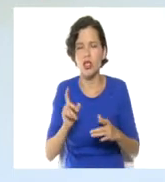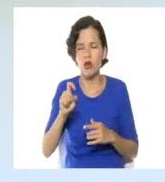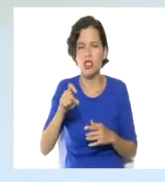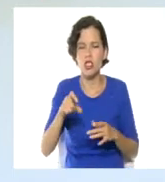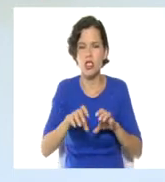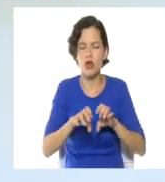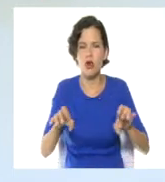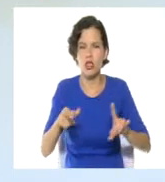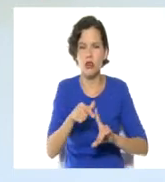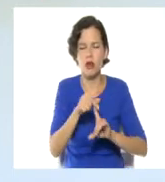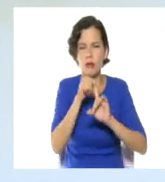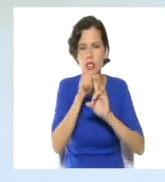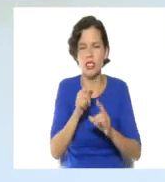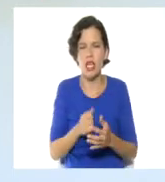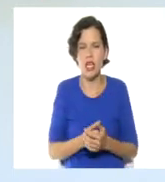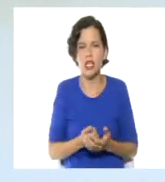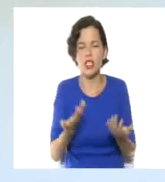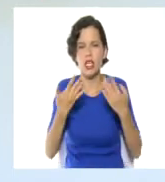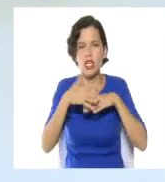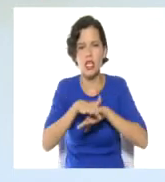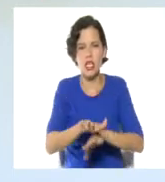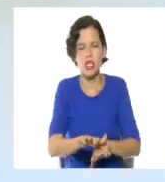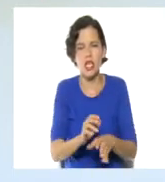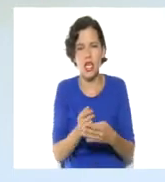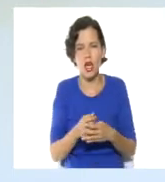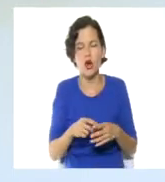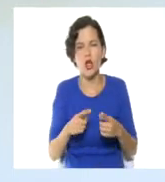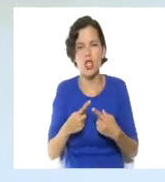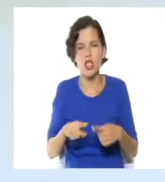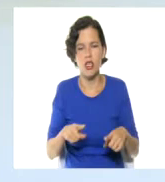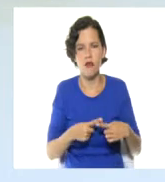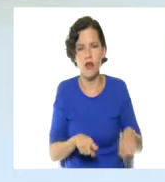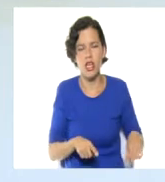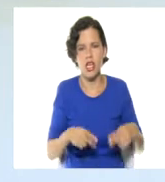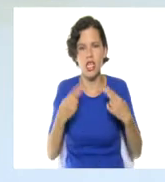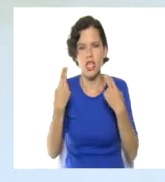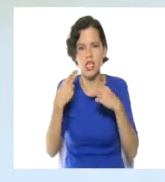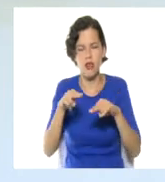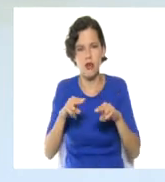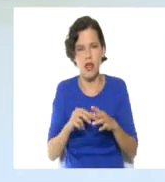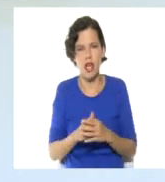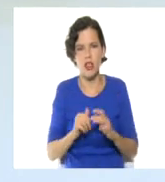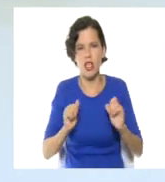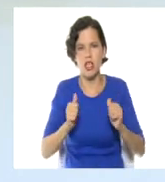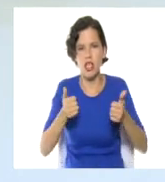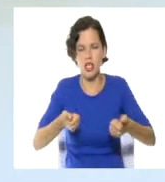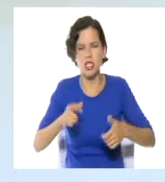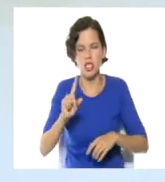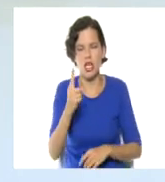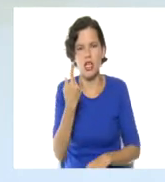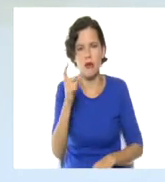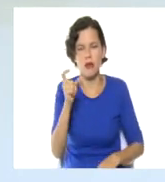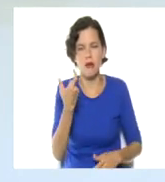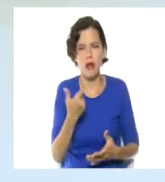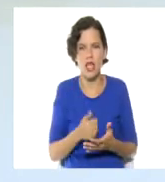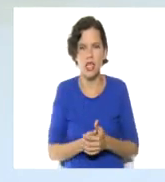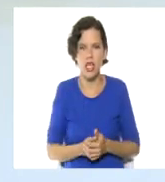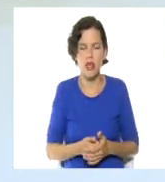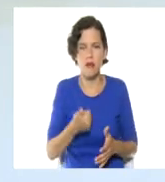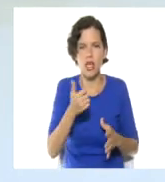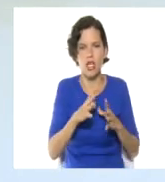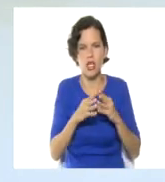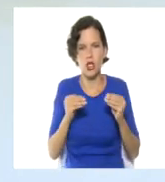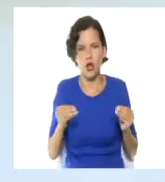educativas especiales que se encuentran integrados en los diferentes niveles de inicial y primaria y, por supuesto, los